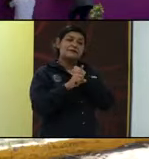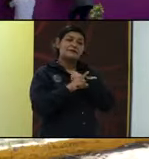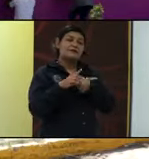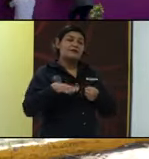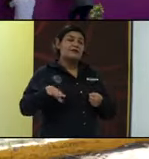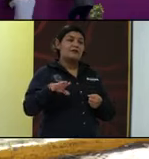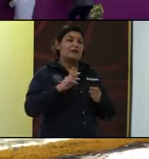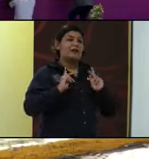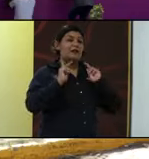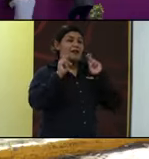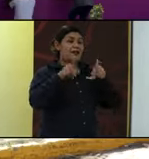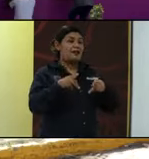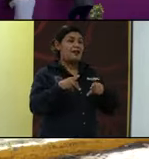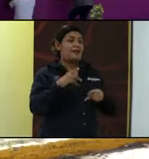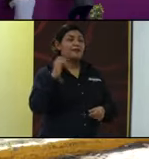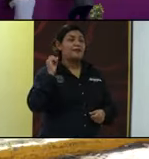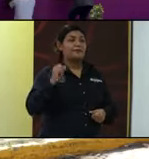la frontera.